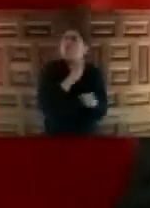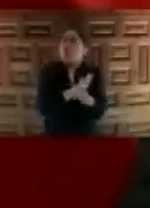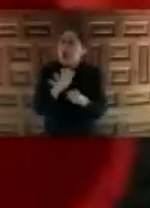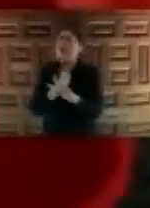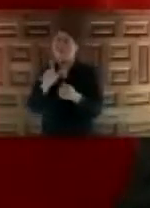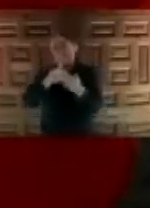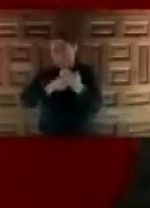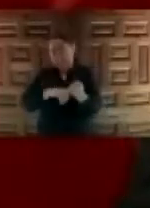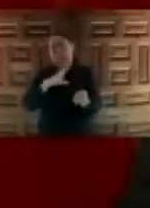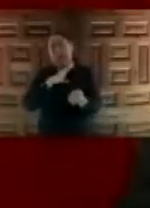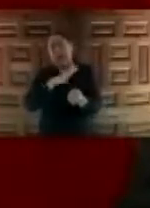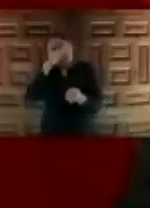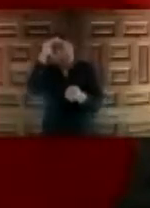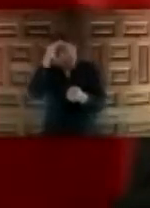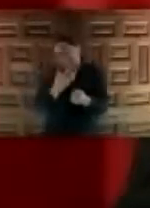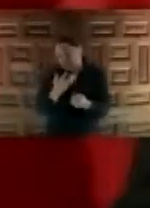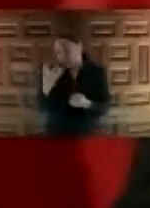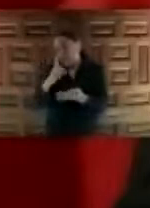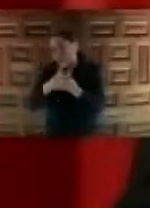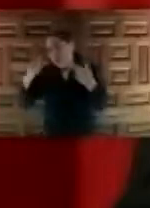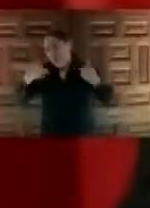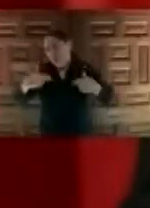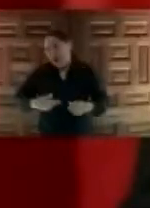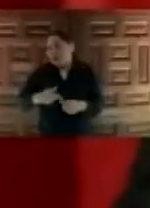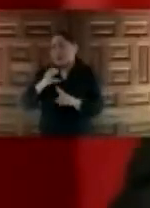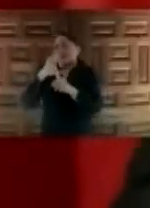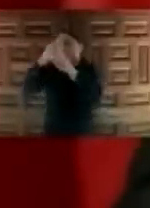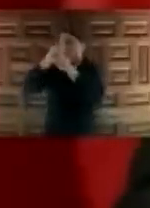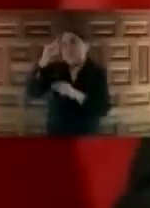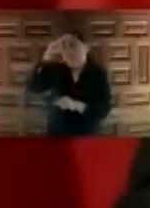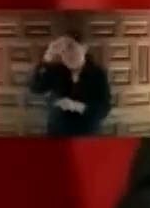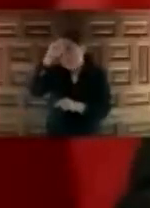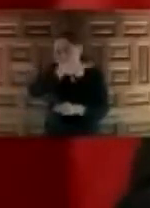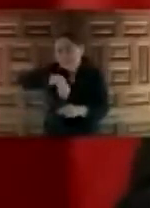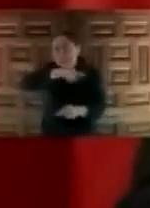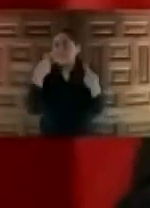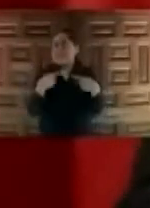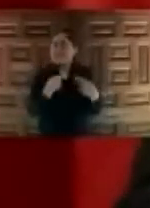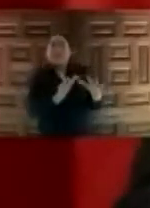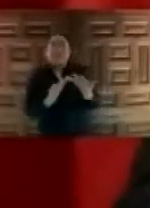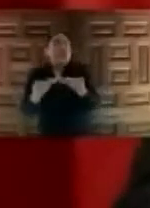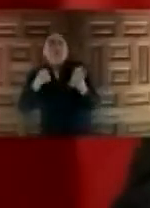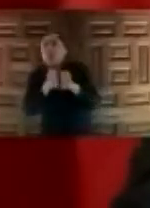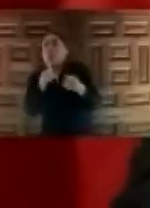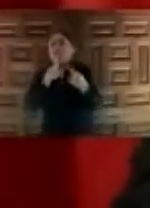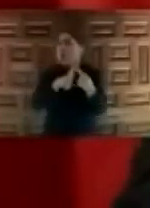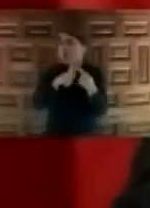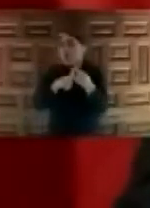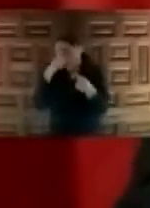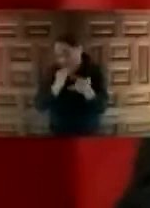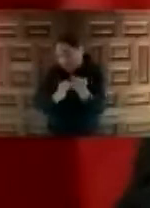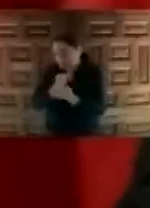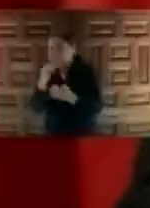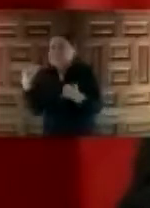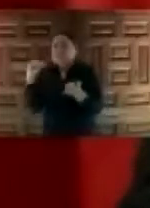lado teníamos los derechos humanos que eran inalcanzables propiamente para los ciudadanos porque nos faltaba el andamiaje específico de la